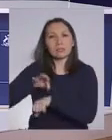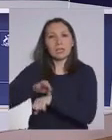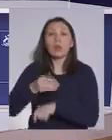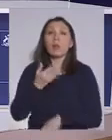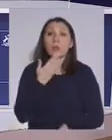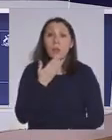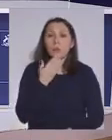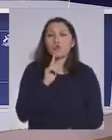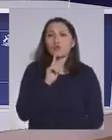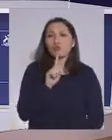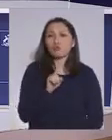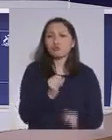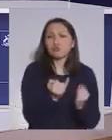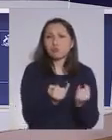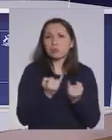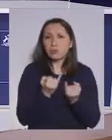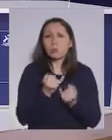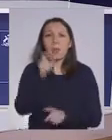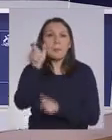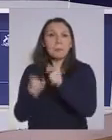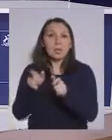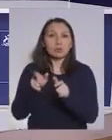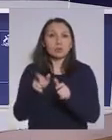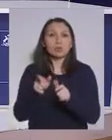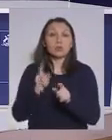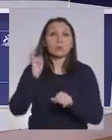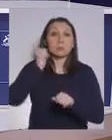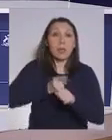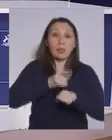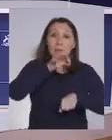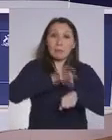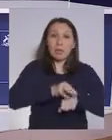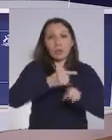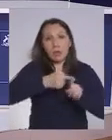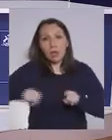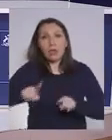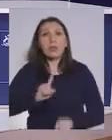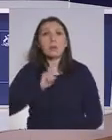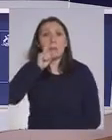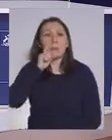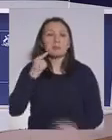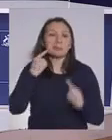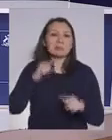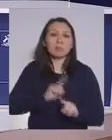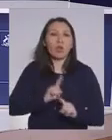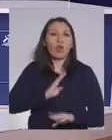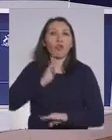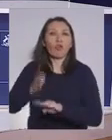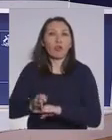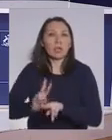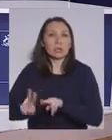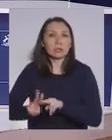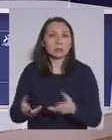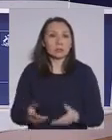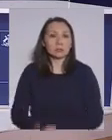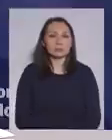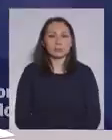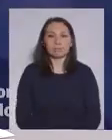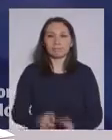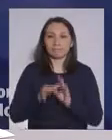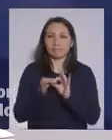también si tienen datos sobre las personas que teniendo orden médica de hacerse un examen pcr no los están haciendo muchas